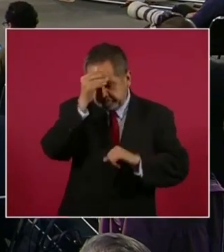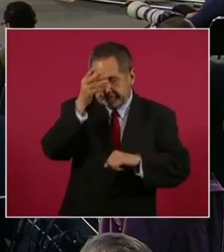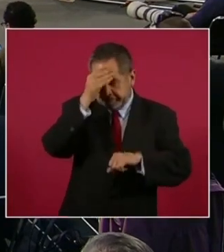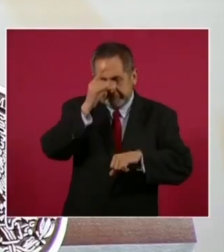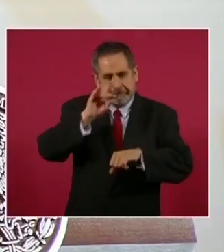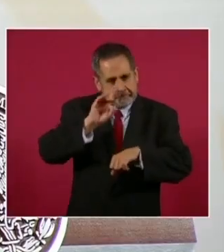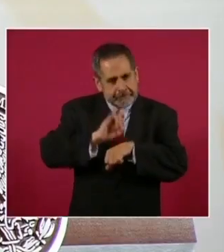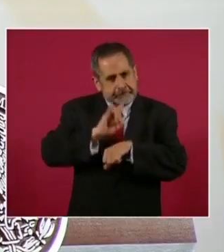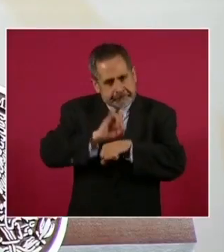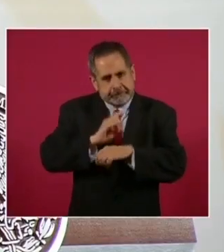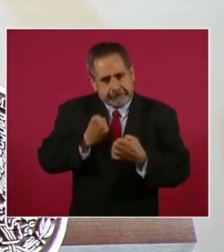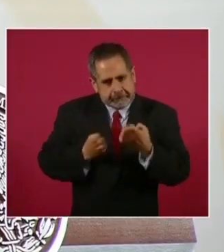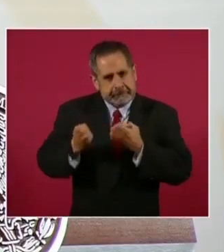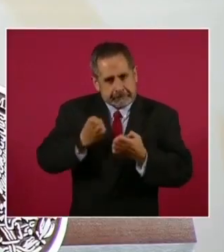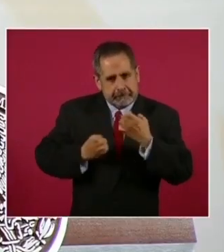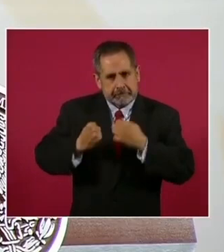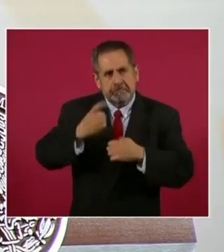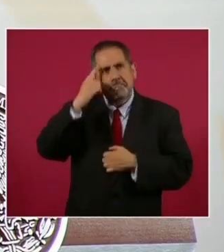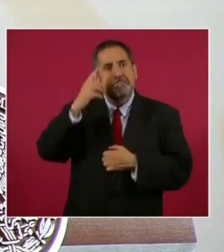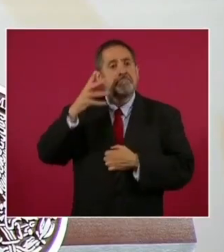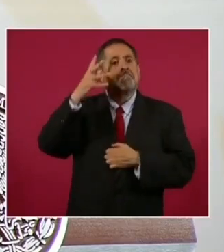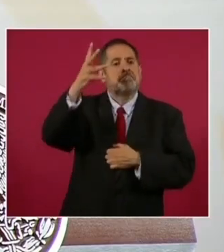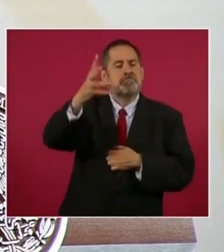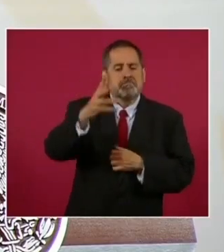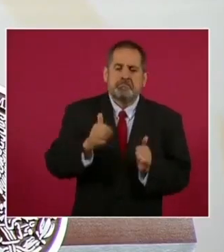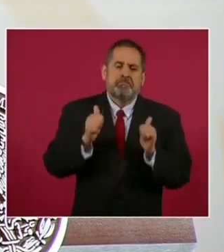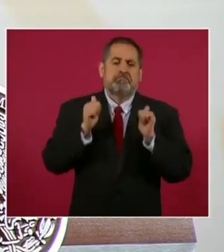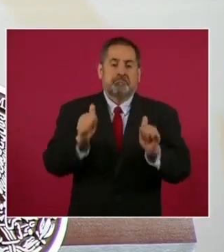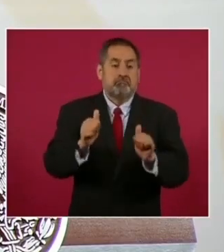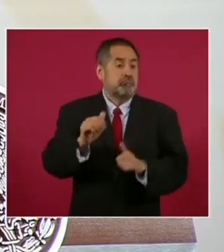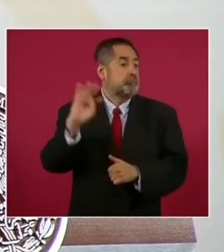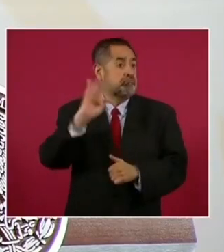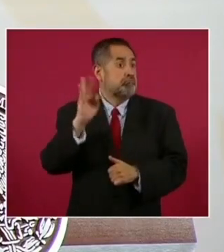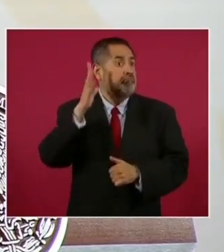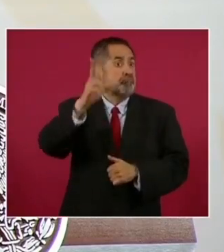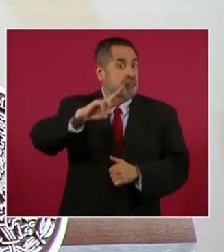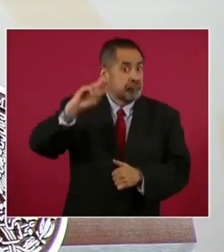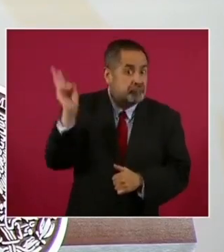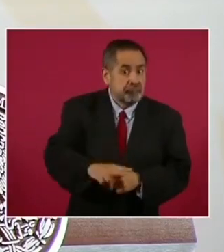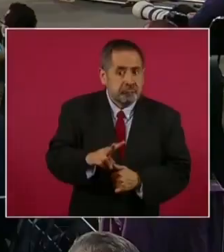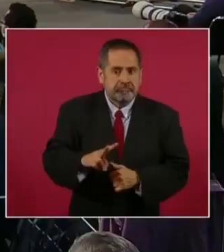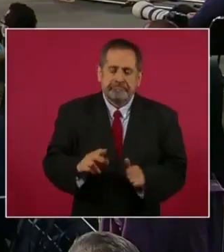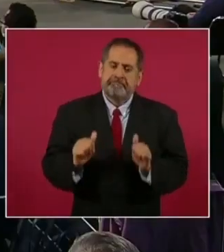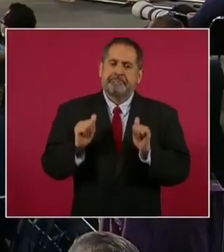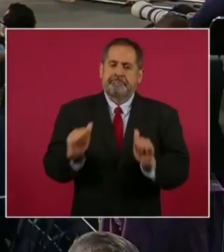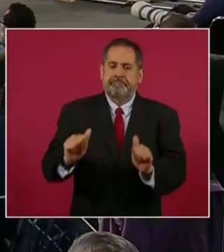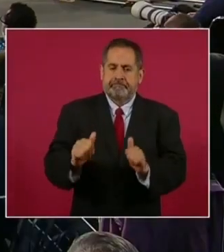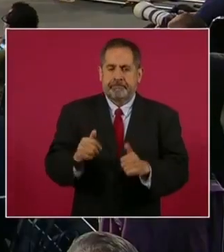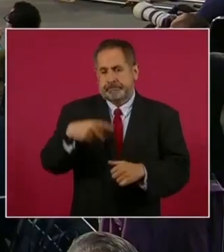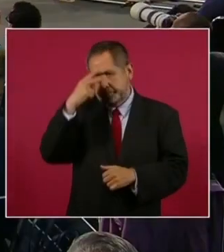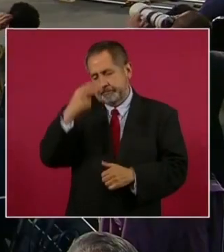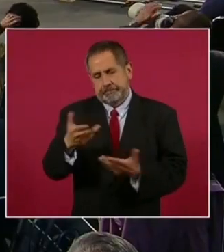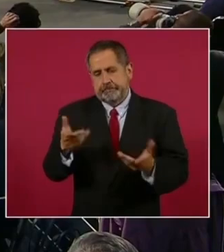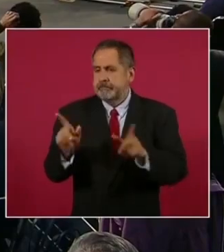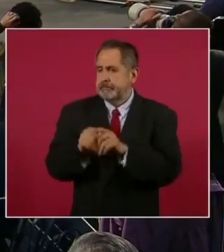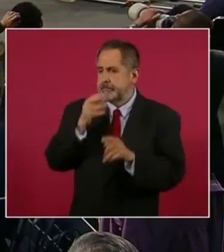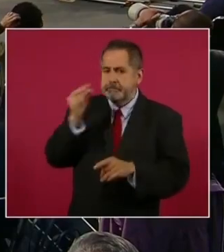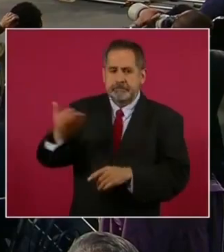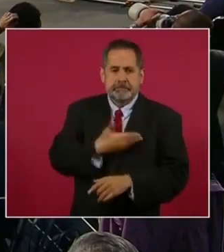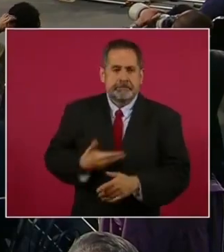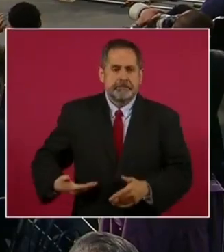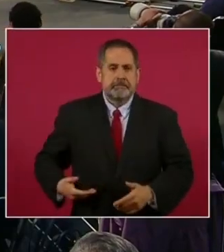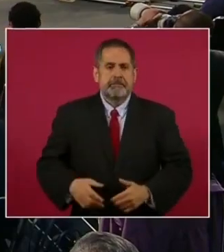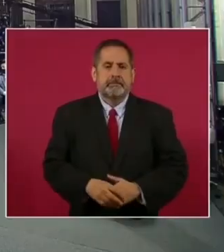para enfrentar futuros eventos naturales que tengamos en nuestro país. Eso sería todo, señor presidente. Muchas